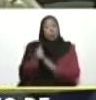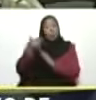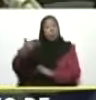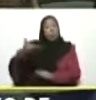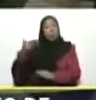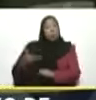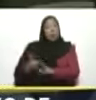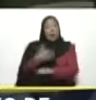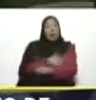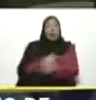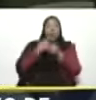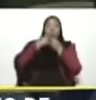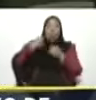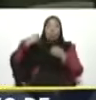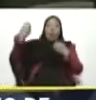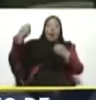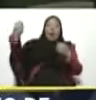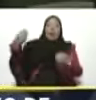antes había luchado en Nicaragua,